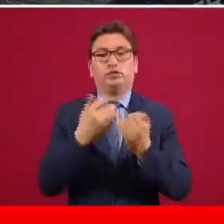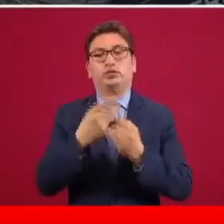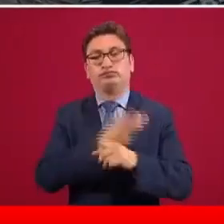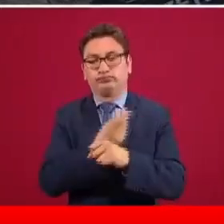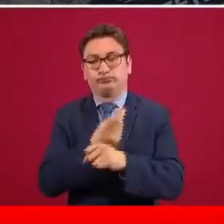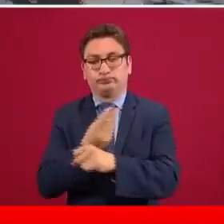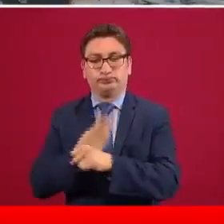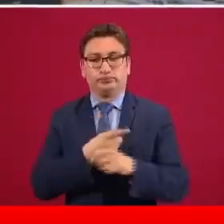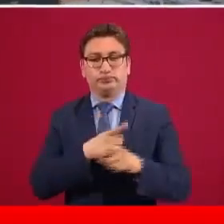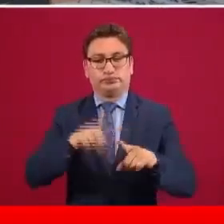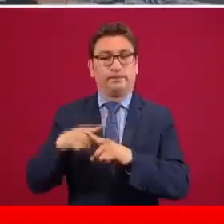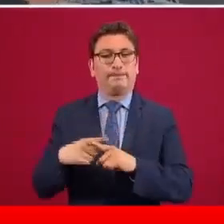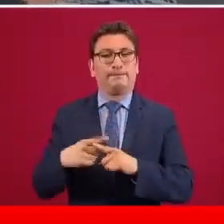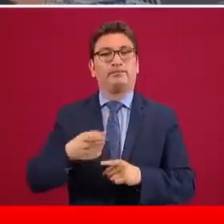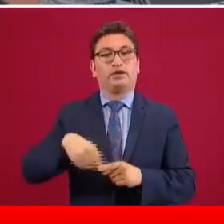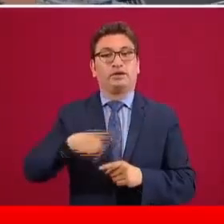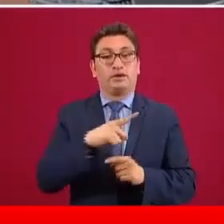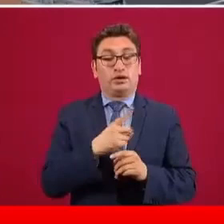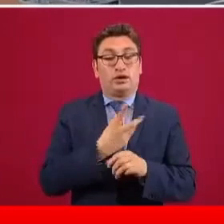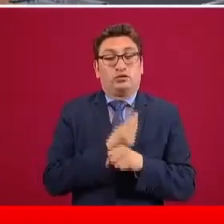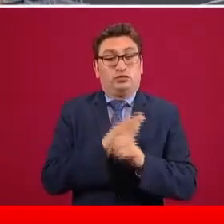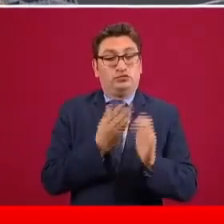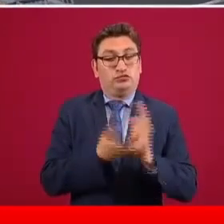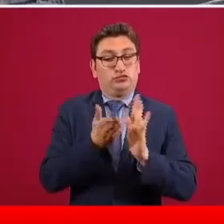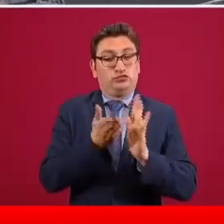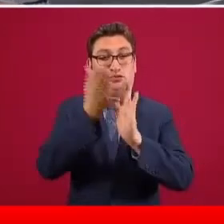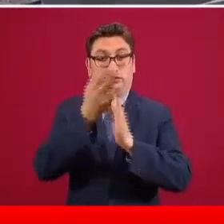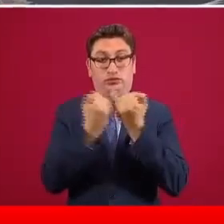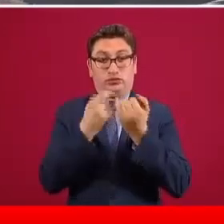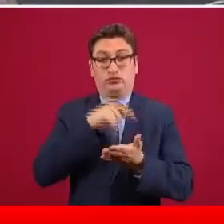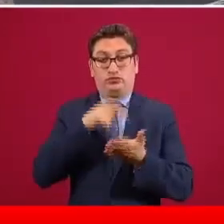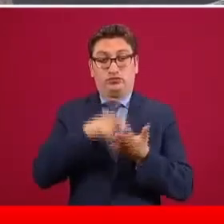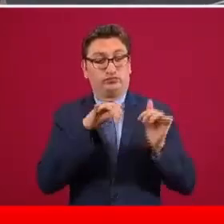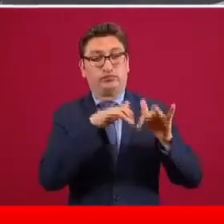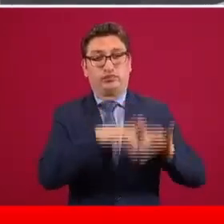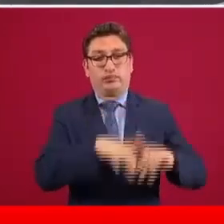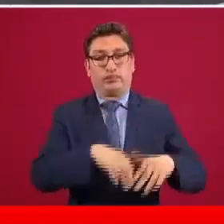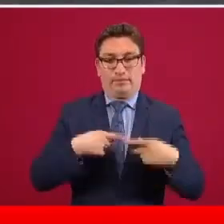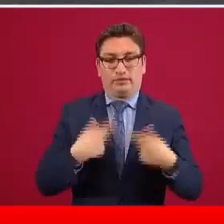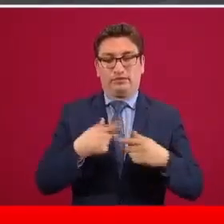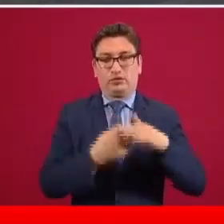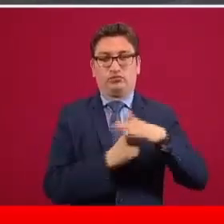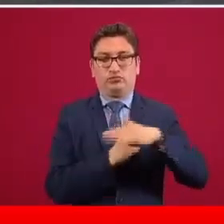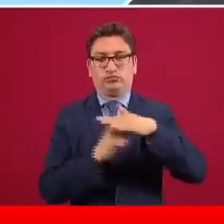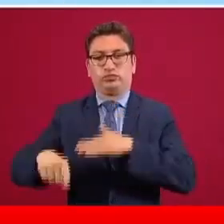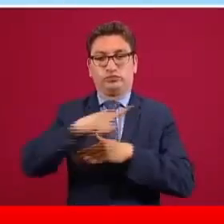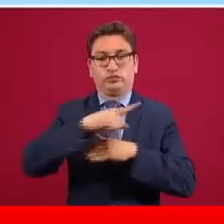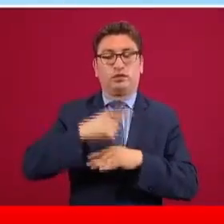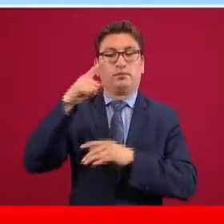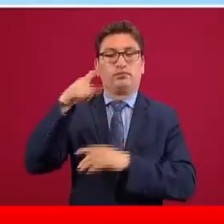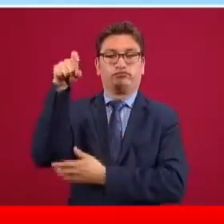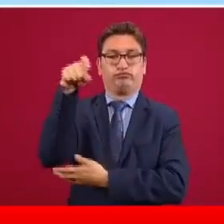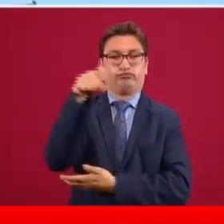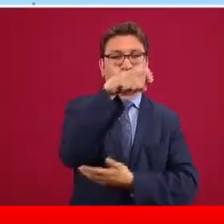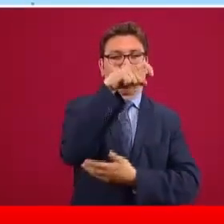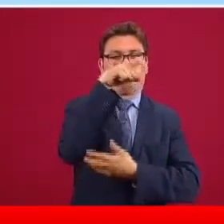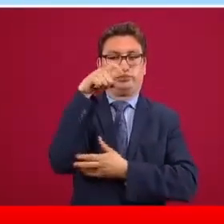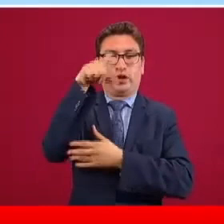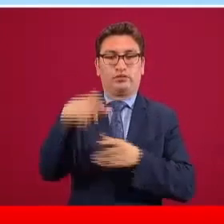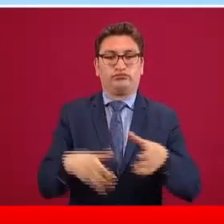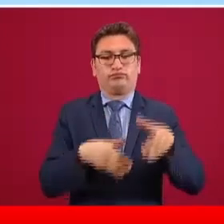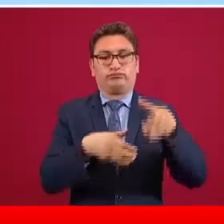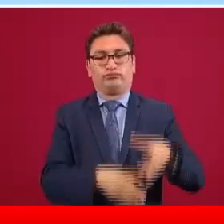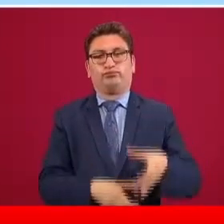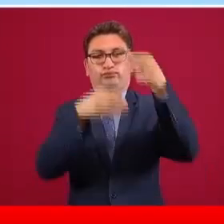excavación y despalme. Se construyen en la terminal de pasajeros losas de cimentación de las grúas torre para dar continuidad al montaje